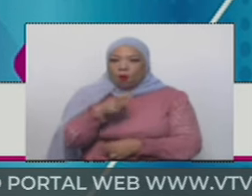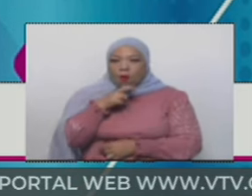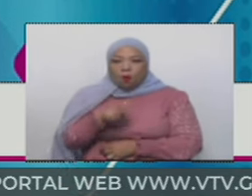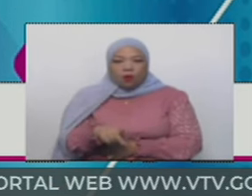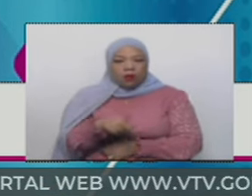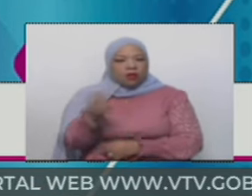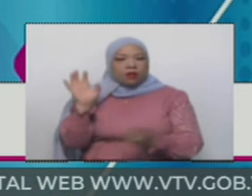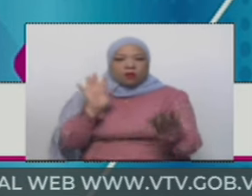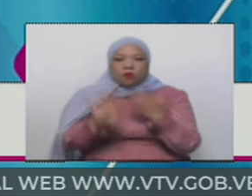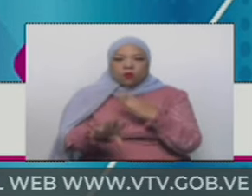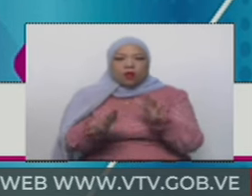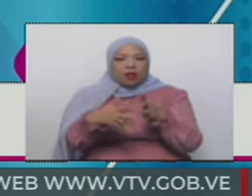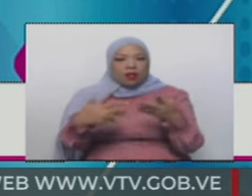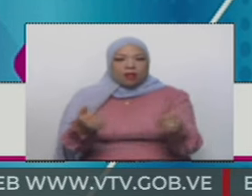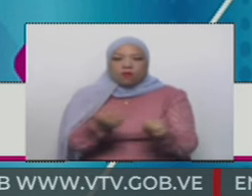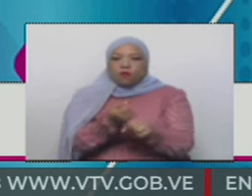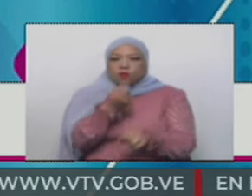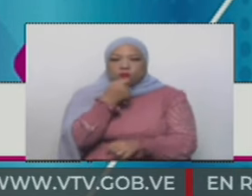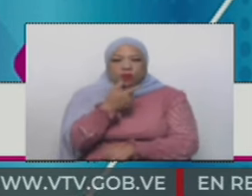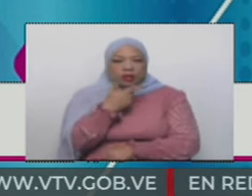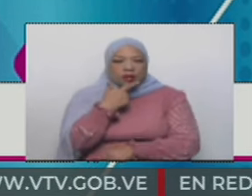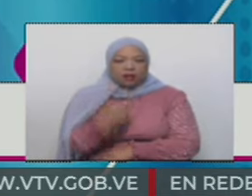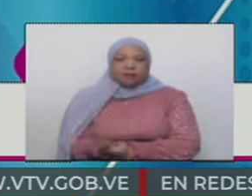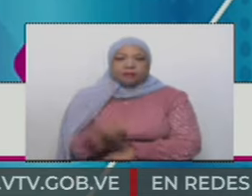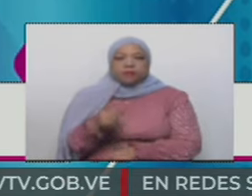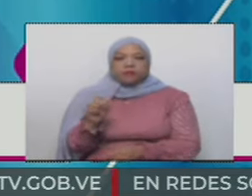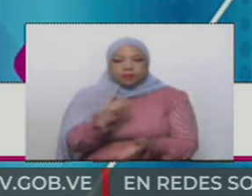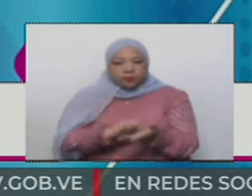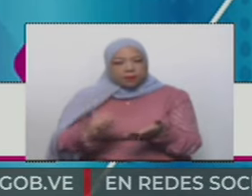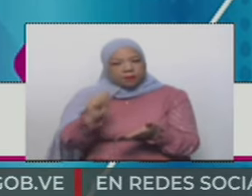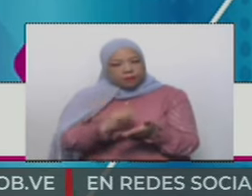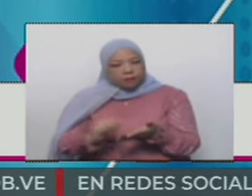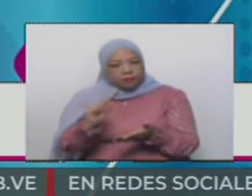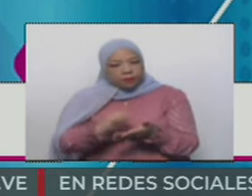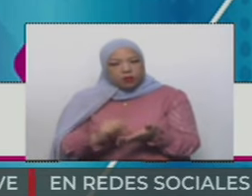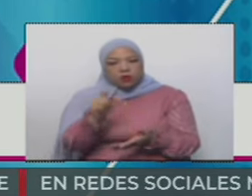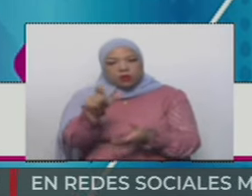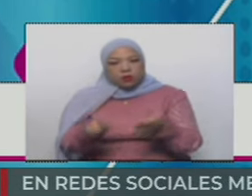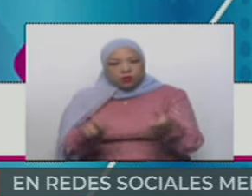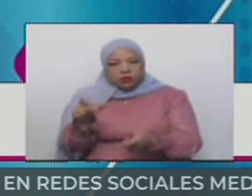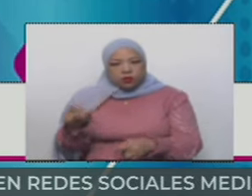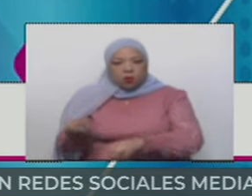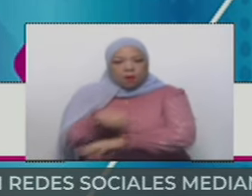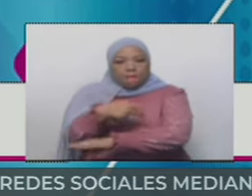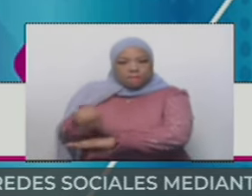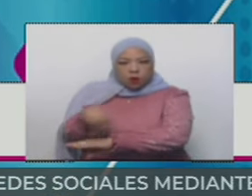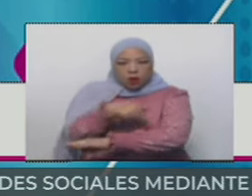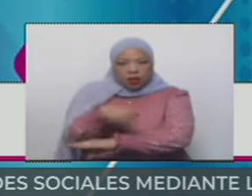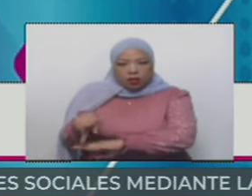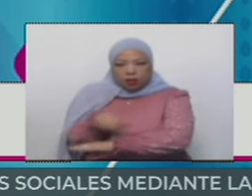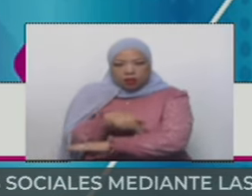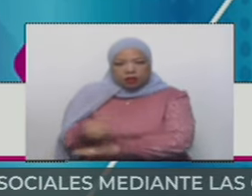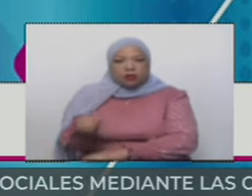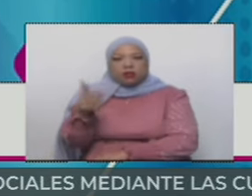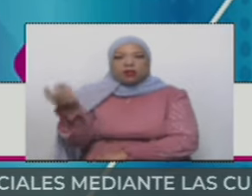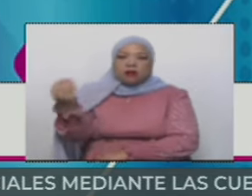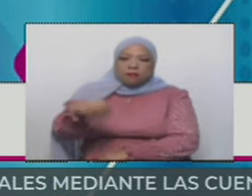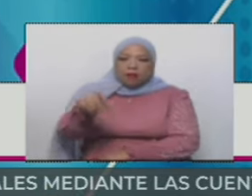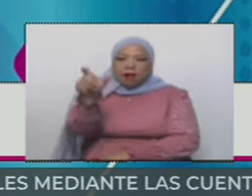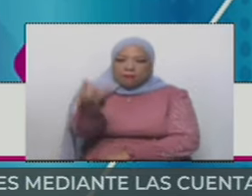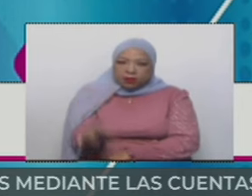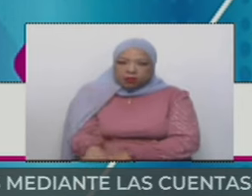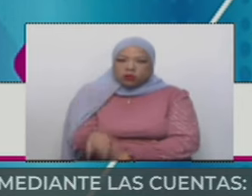esta Feria del Libro. Los escritores, escritoras, poetisas, poetas. Aquí más